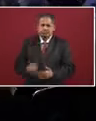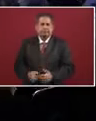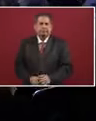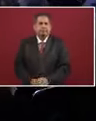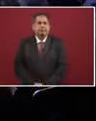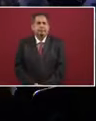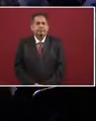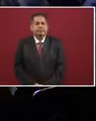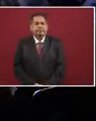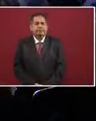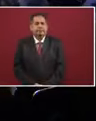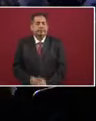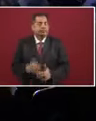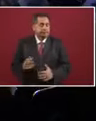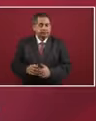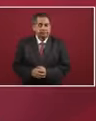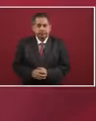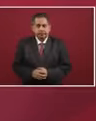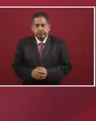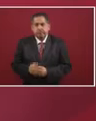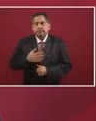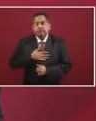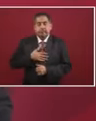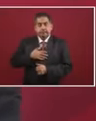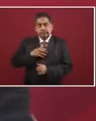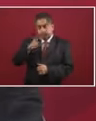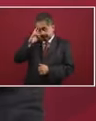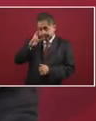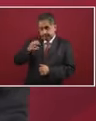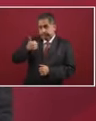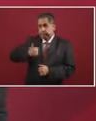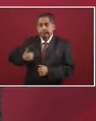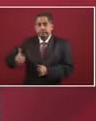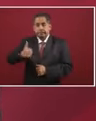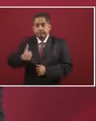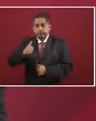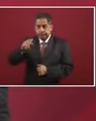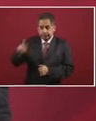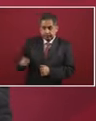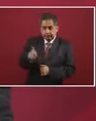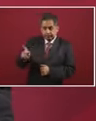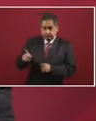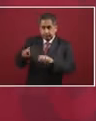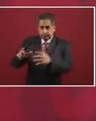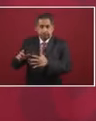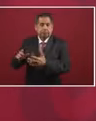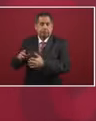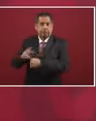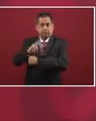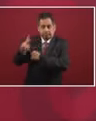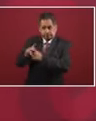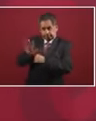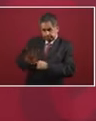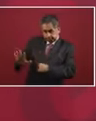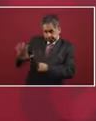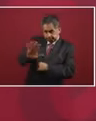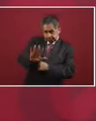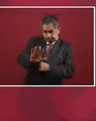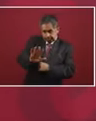Bueno, nosotros respetamos las decisiones de cada pueblo, de cada país, siempre y cuando sean decisiones, como ya lo expliqué, por